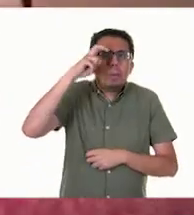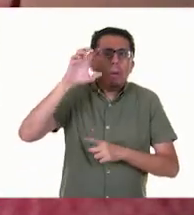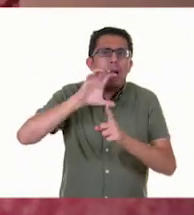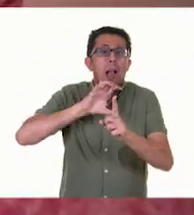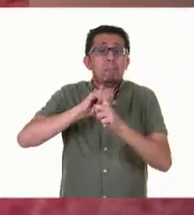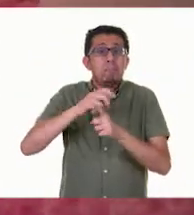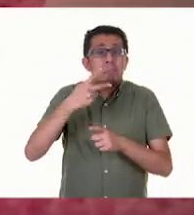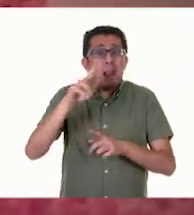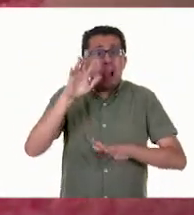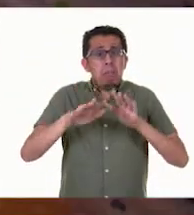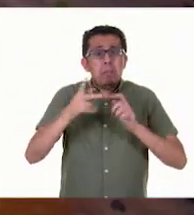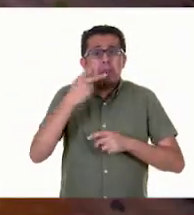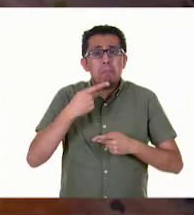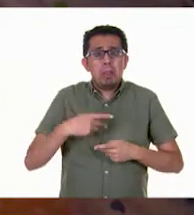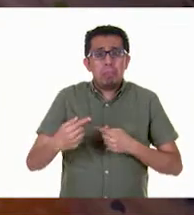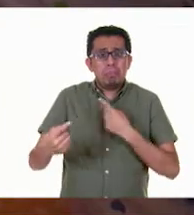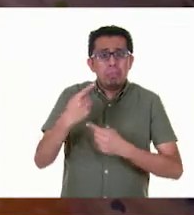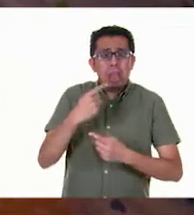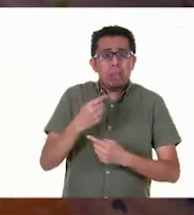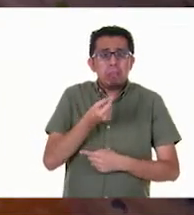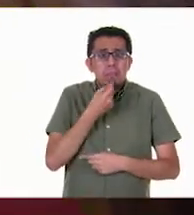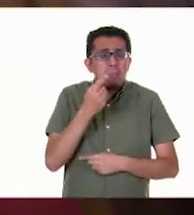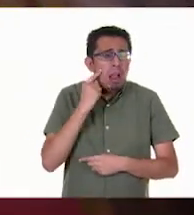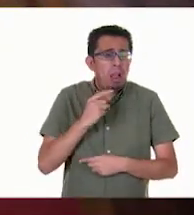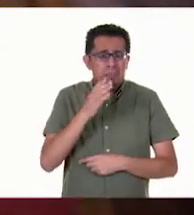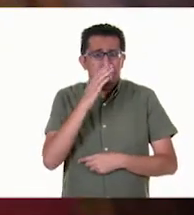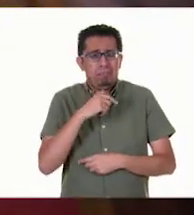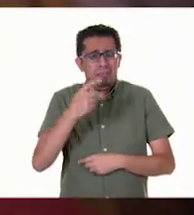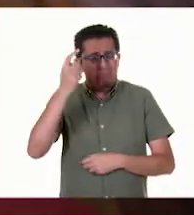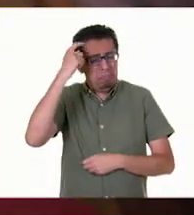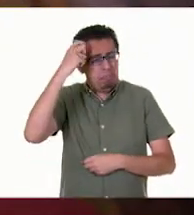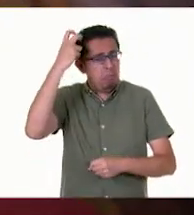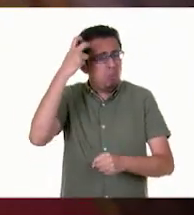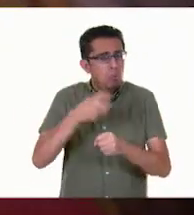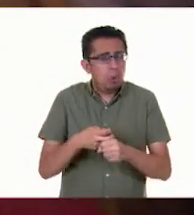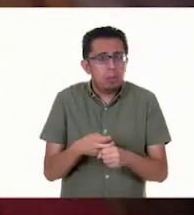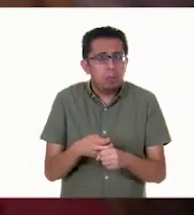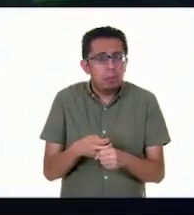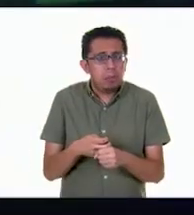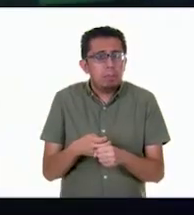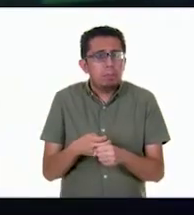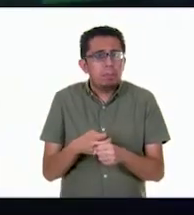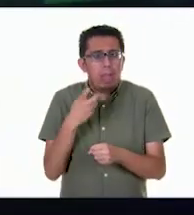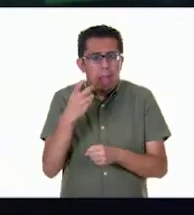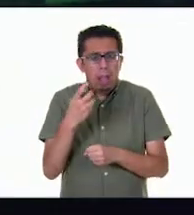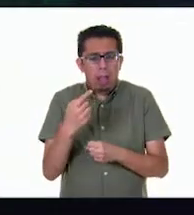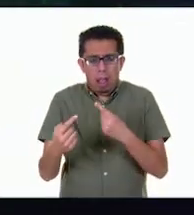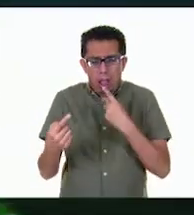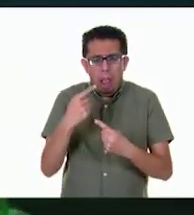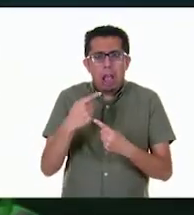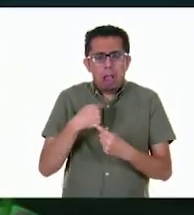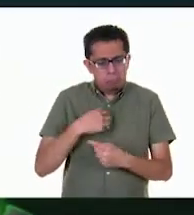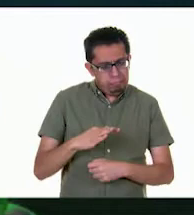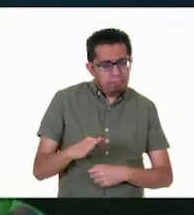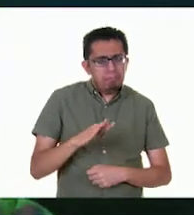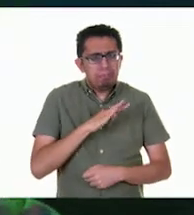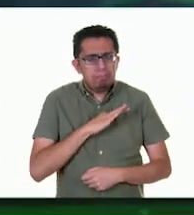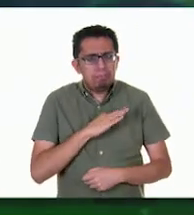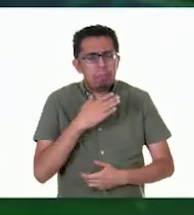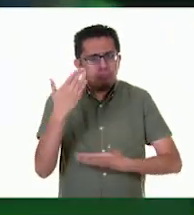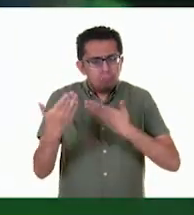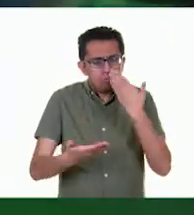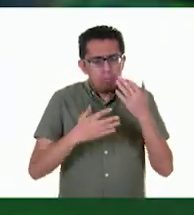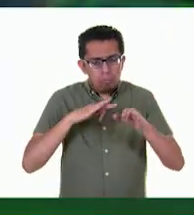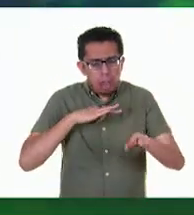muchas veces la gente me dijera, las niñas no pueden, son cabezas huecas. Esas voces me retaron para estudiar y trabajar en